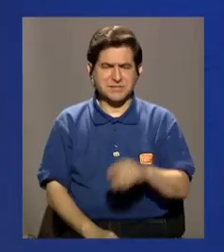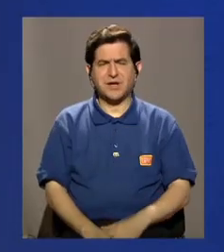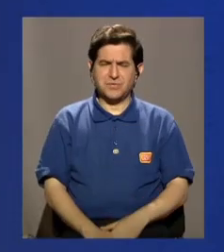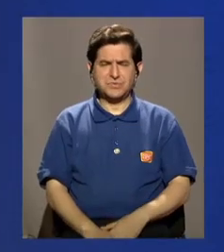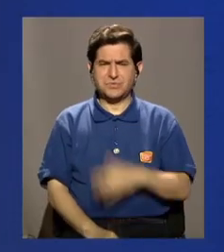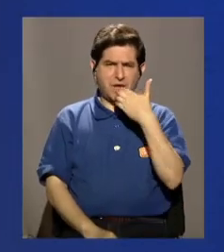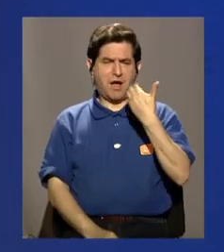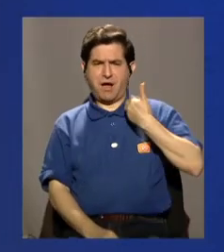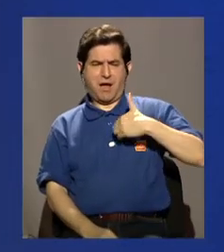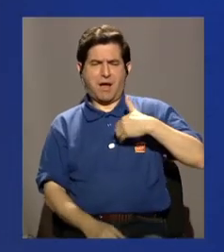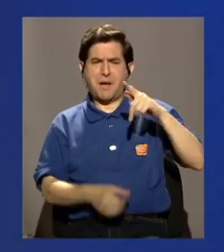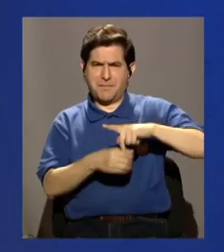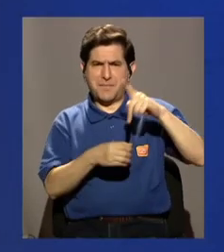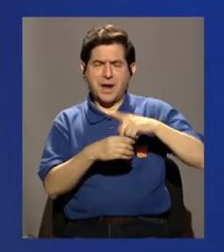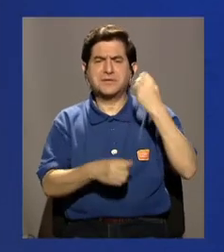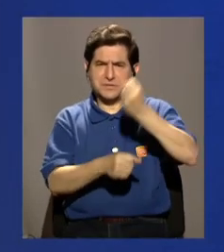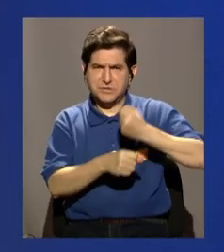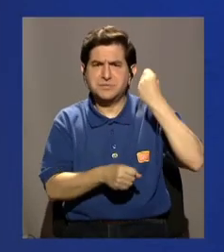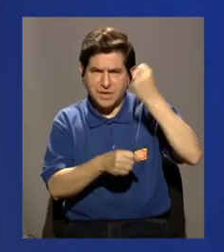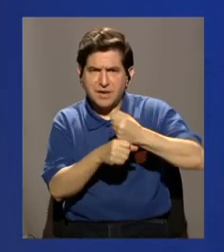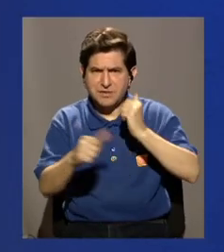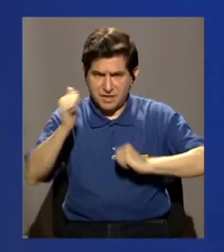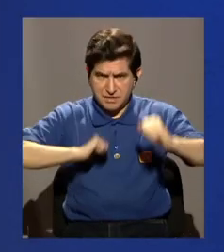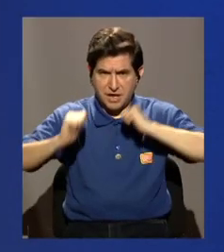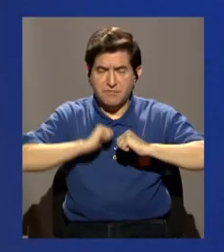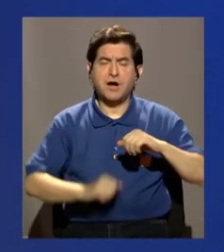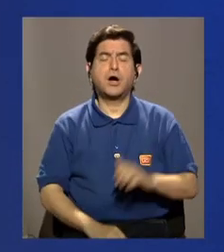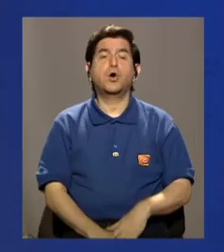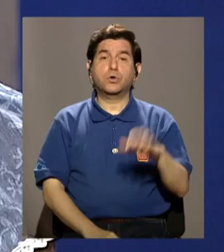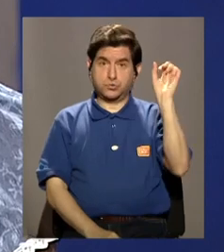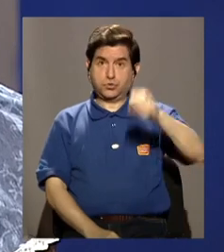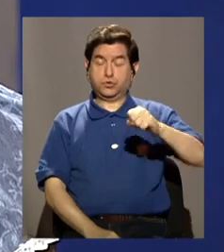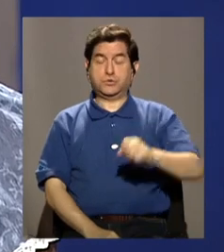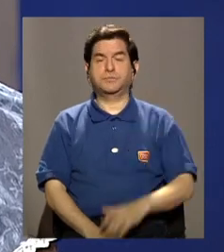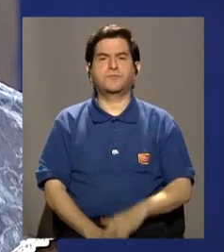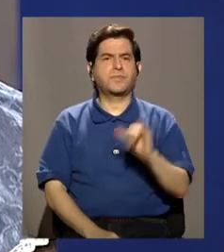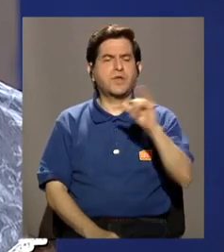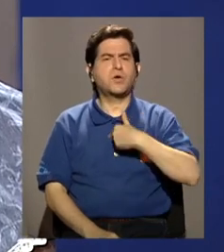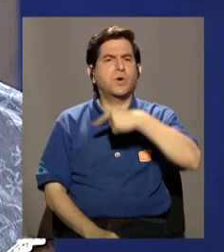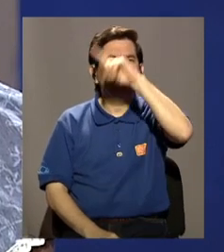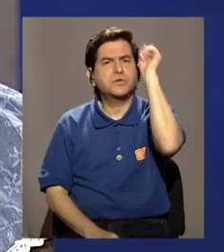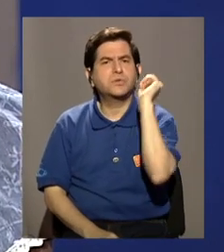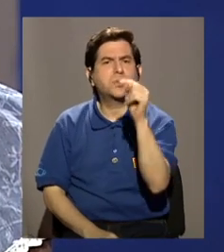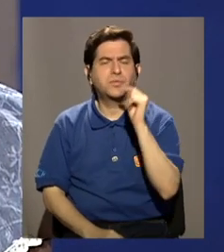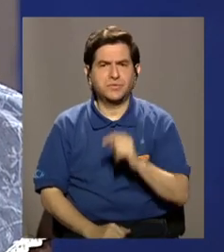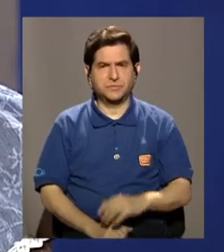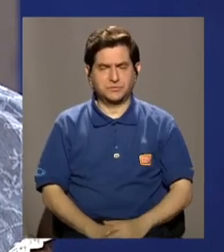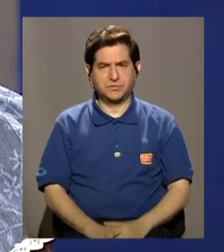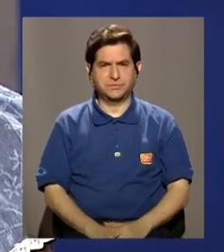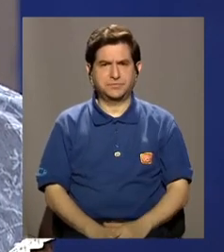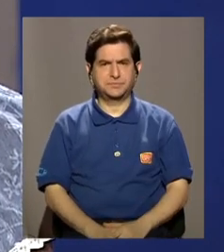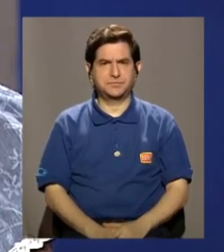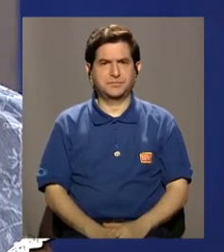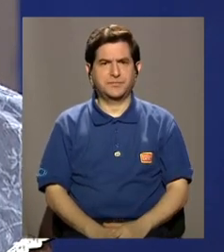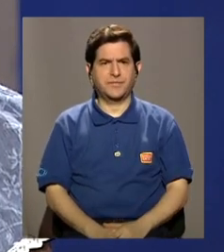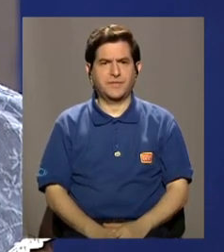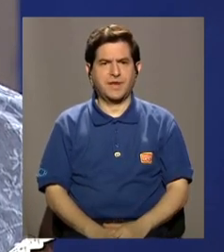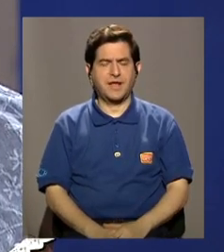para dos ser parte de este montaje y también quería preguntarte